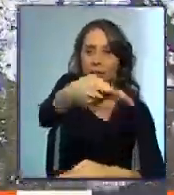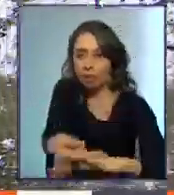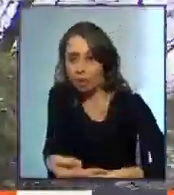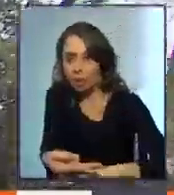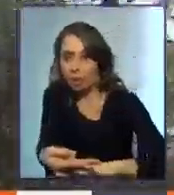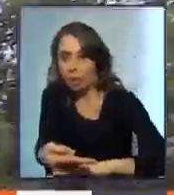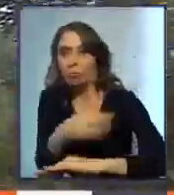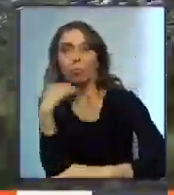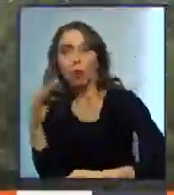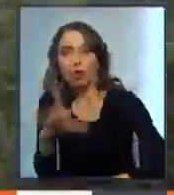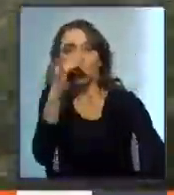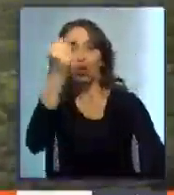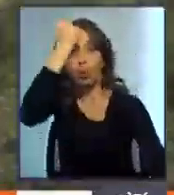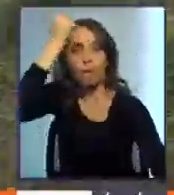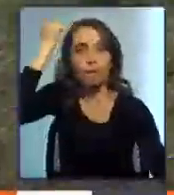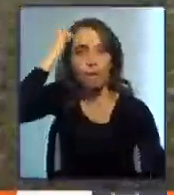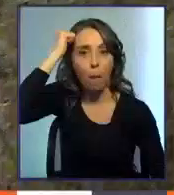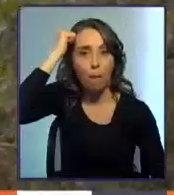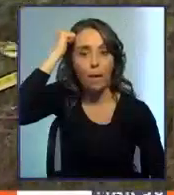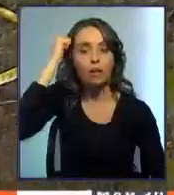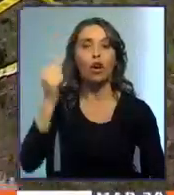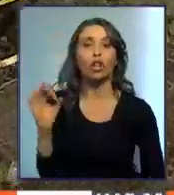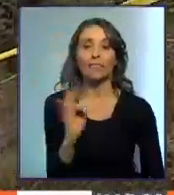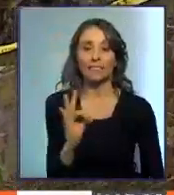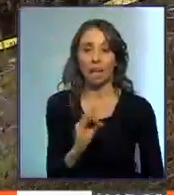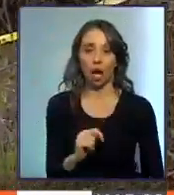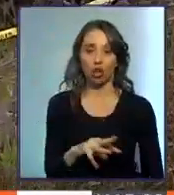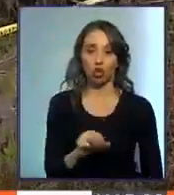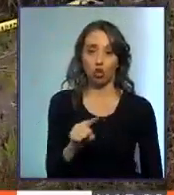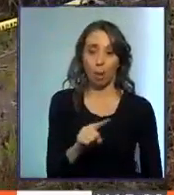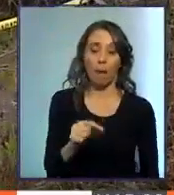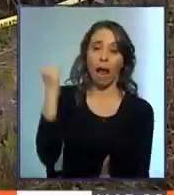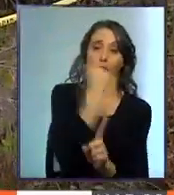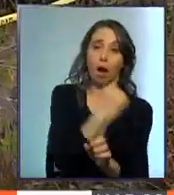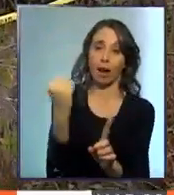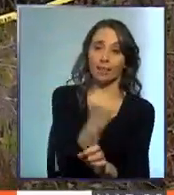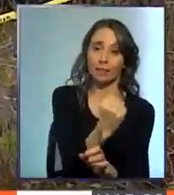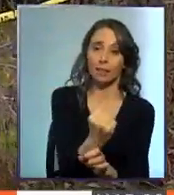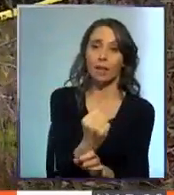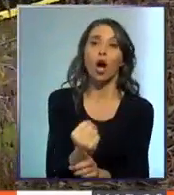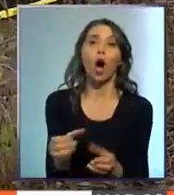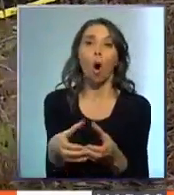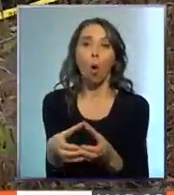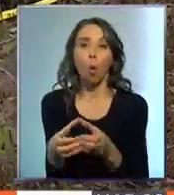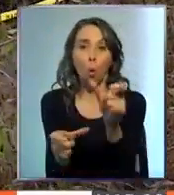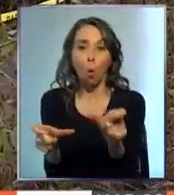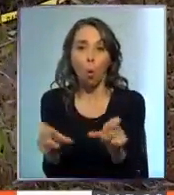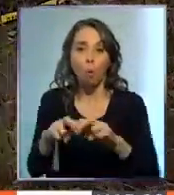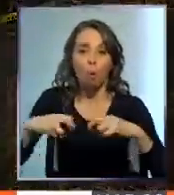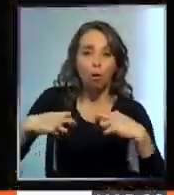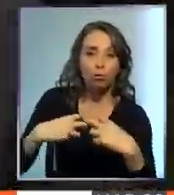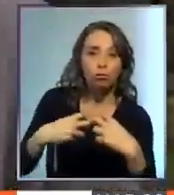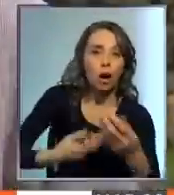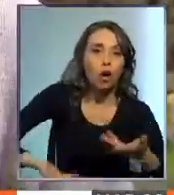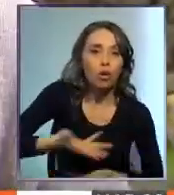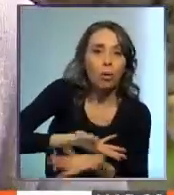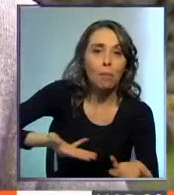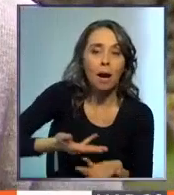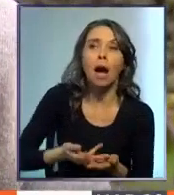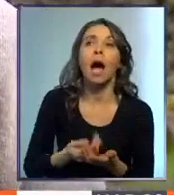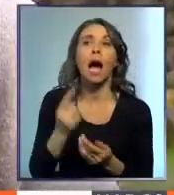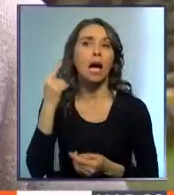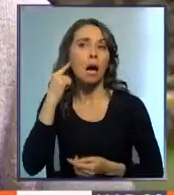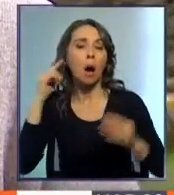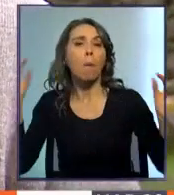bomberos. Nos comentan que el día sábado, cuando Tomás fue asesinado, había un grupo en este lugar compartiendo. Había